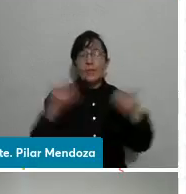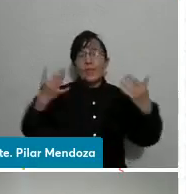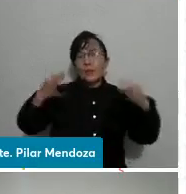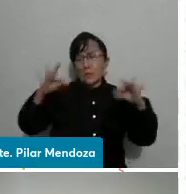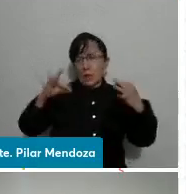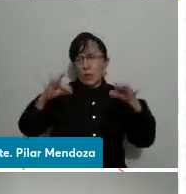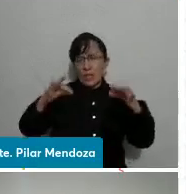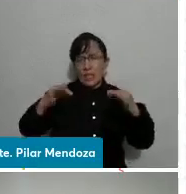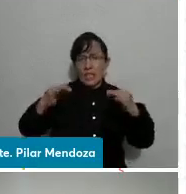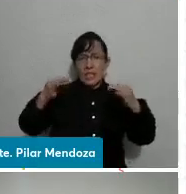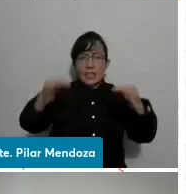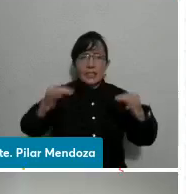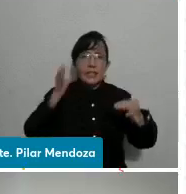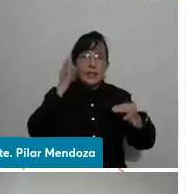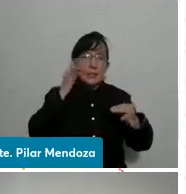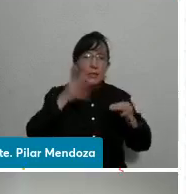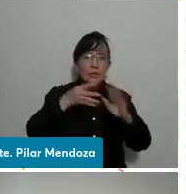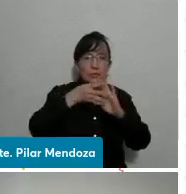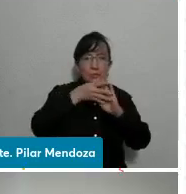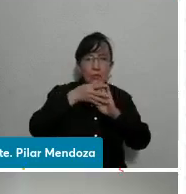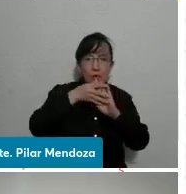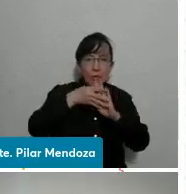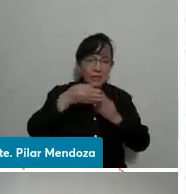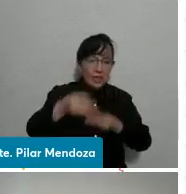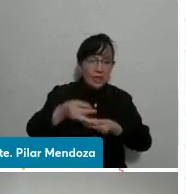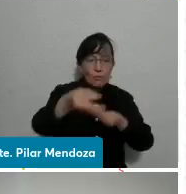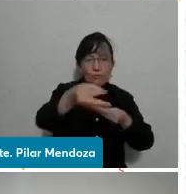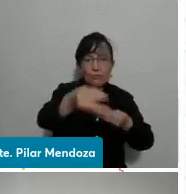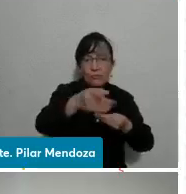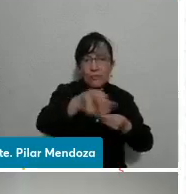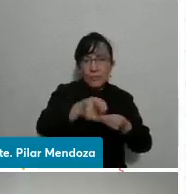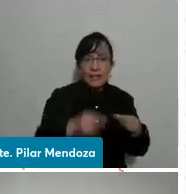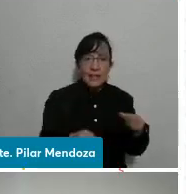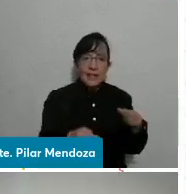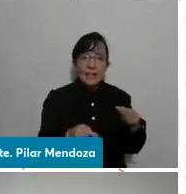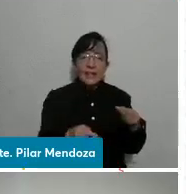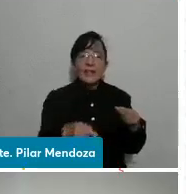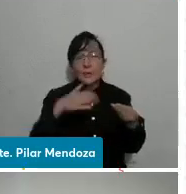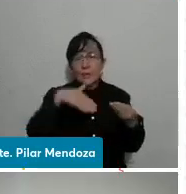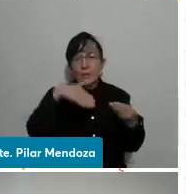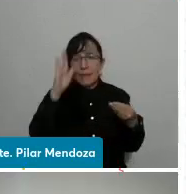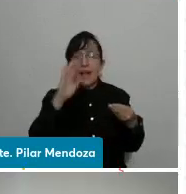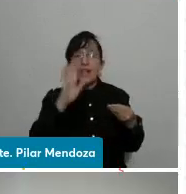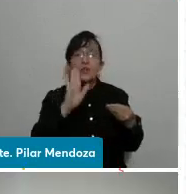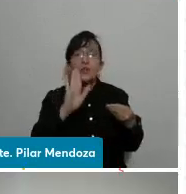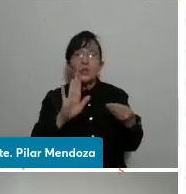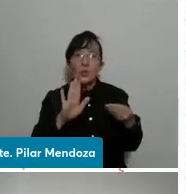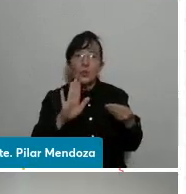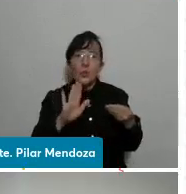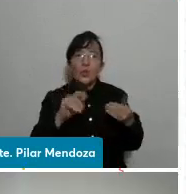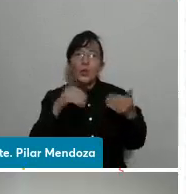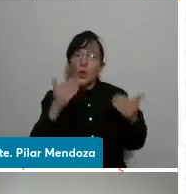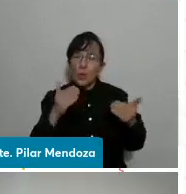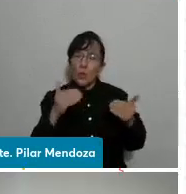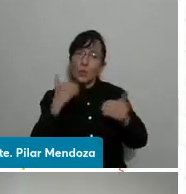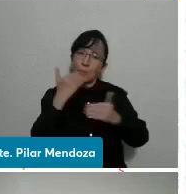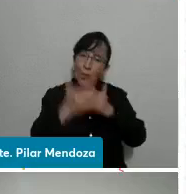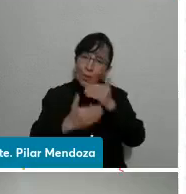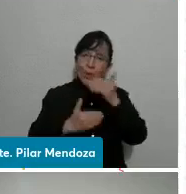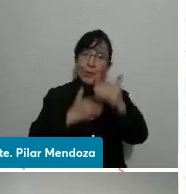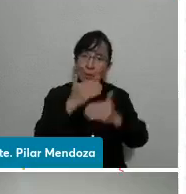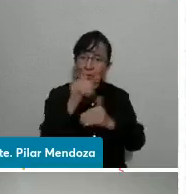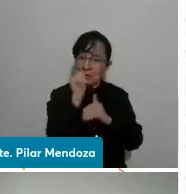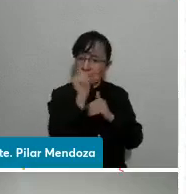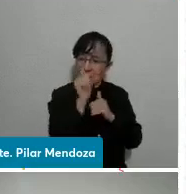¿sí? Una plantilla puede ser más bien, y ellos van resaltando pues, como ese alcance que tuvieron de su aprendizaje en